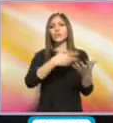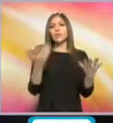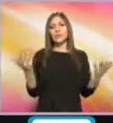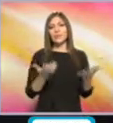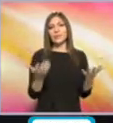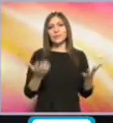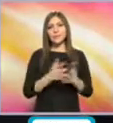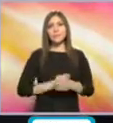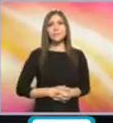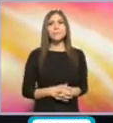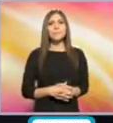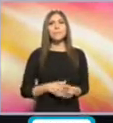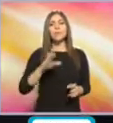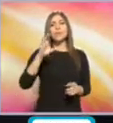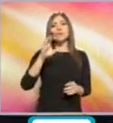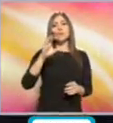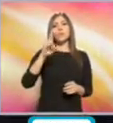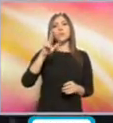perfecto. Entonces es